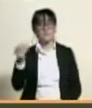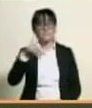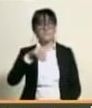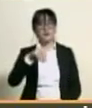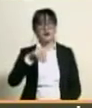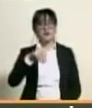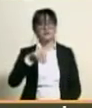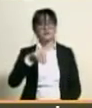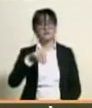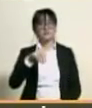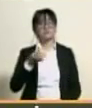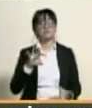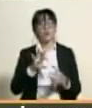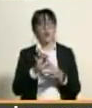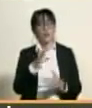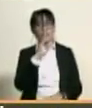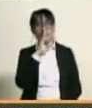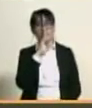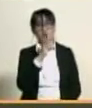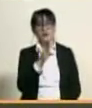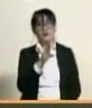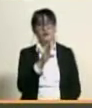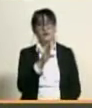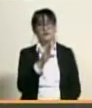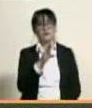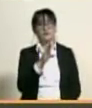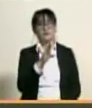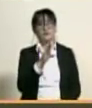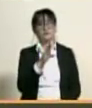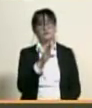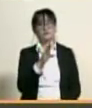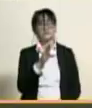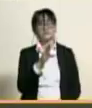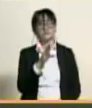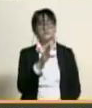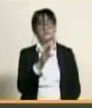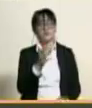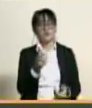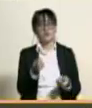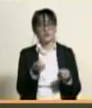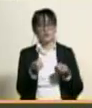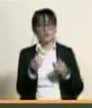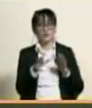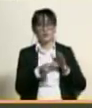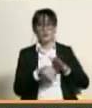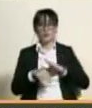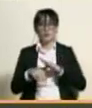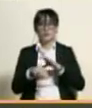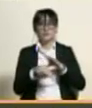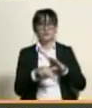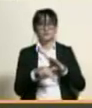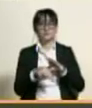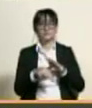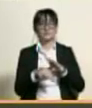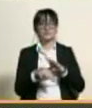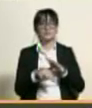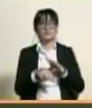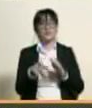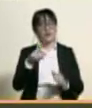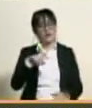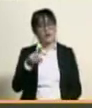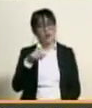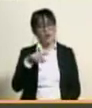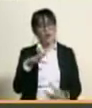que están vinculadas directamente a estas mafias financieras. Un poco para que el país conozca de